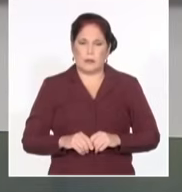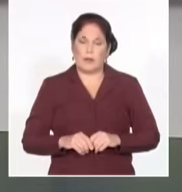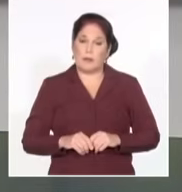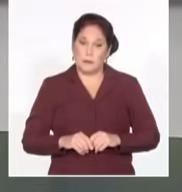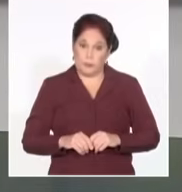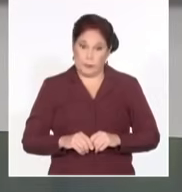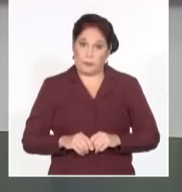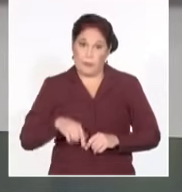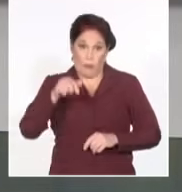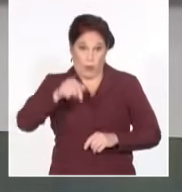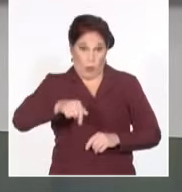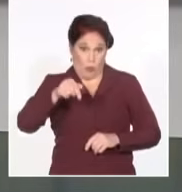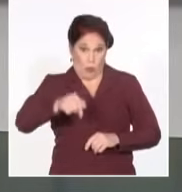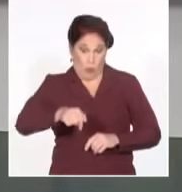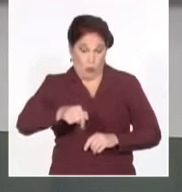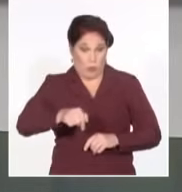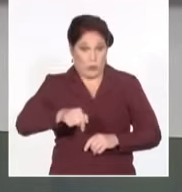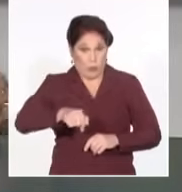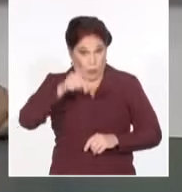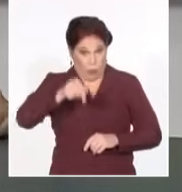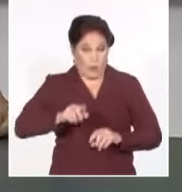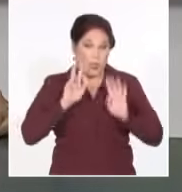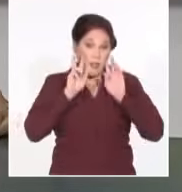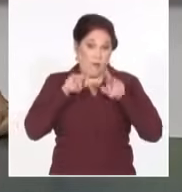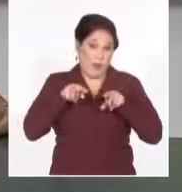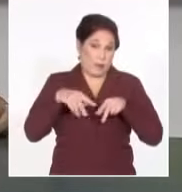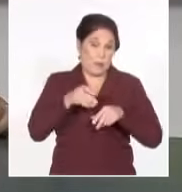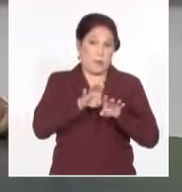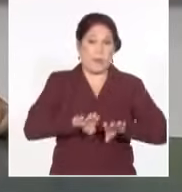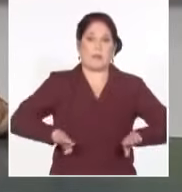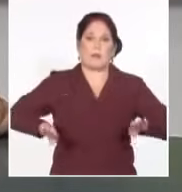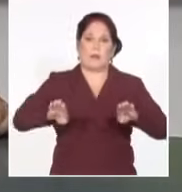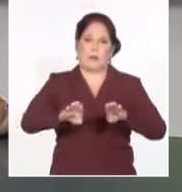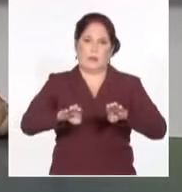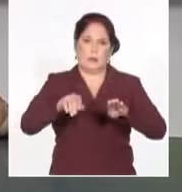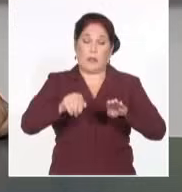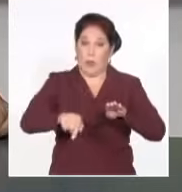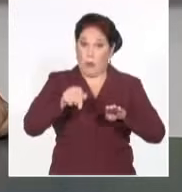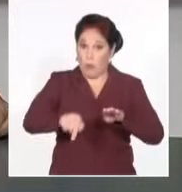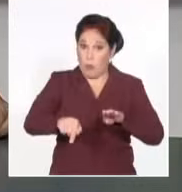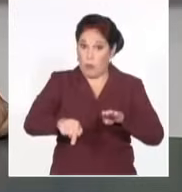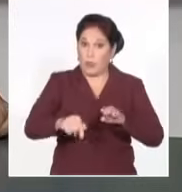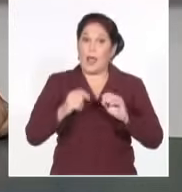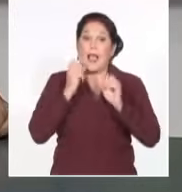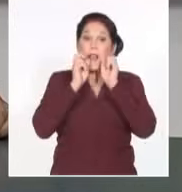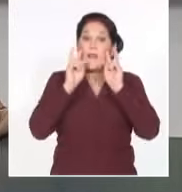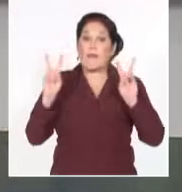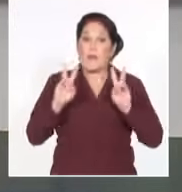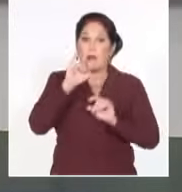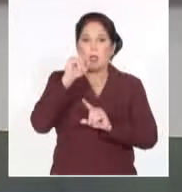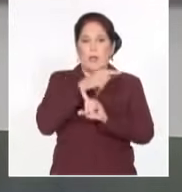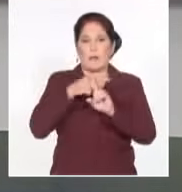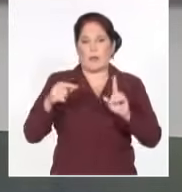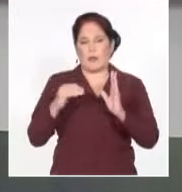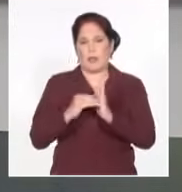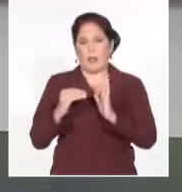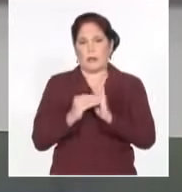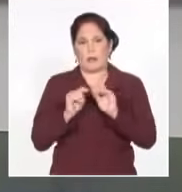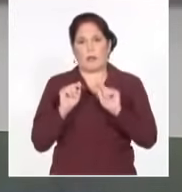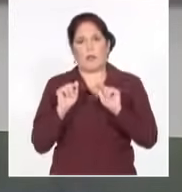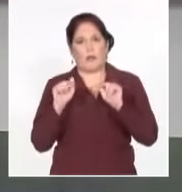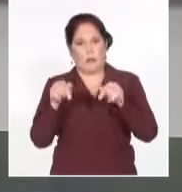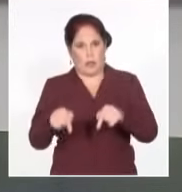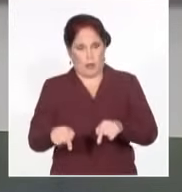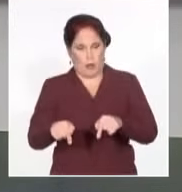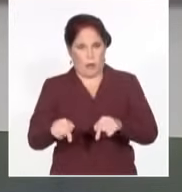Es este un adelanto de lo que podremos ver hoy en la Mesa Redonda Informativa, un espacio que transmitirá a partir de las 6:30 de la tarde el